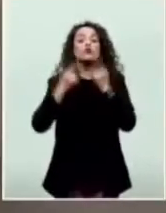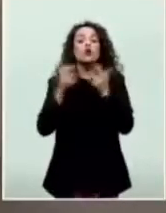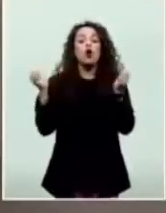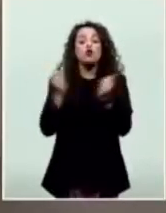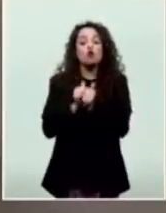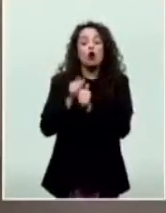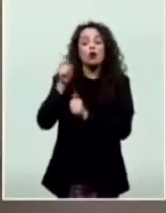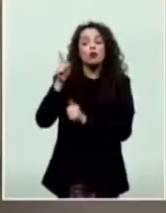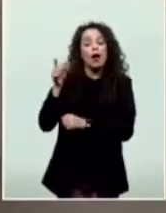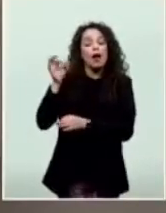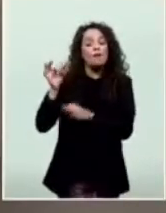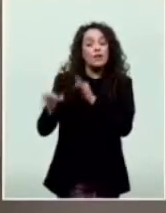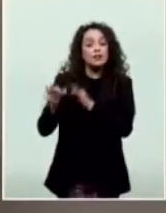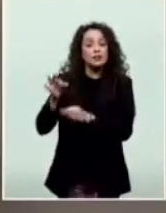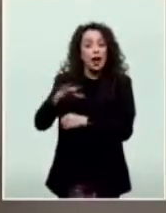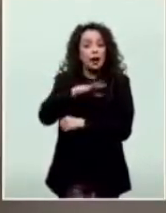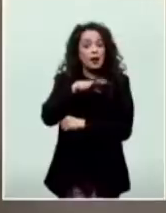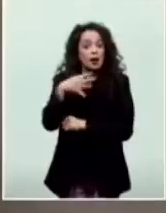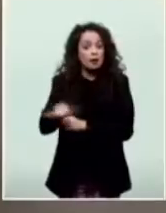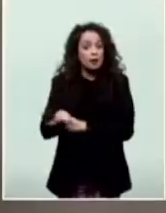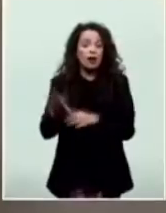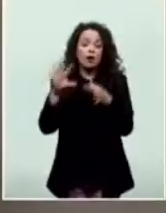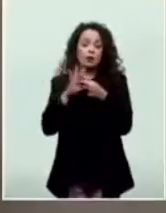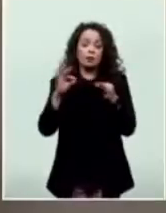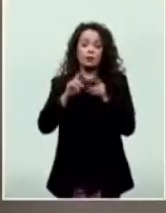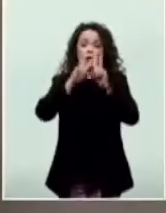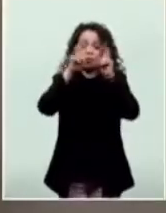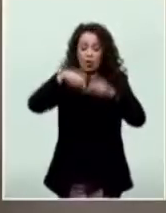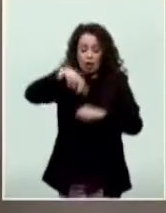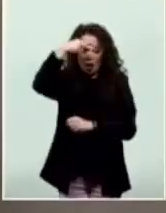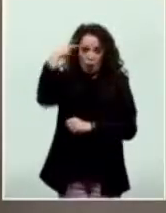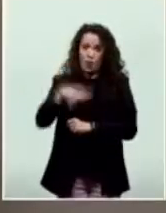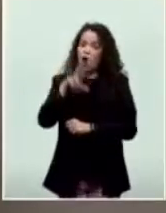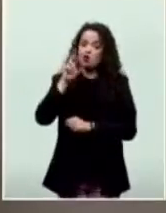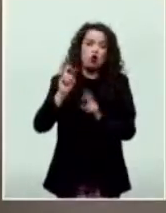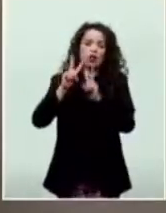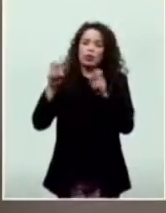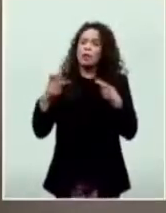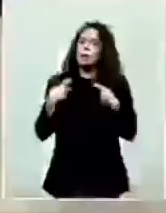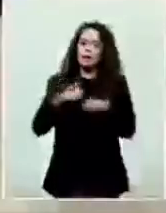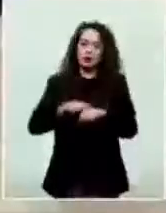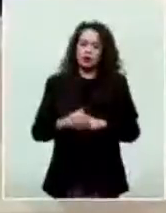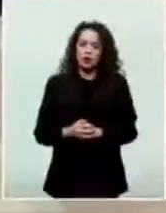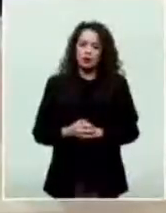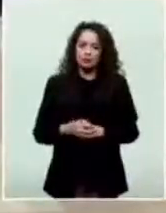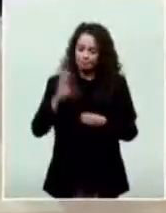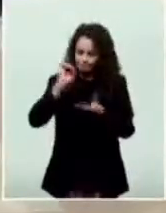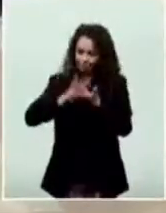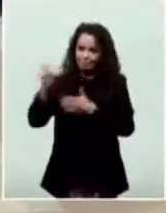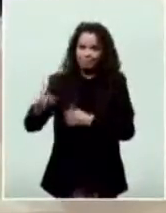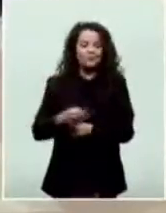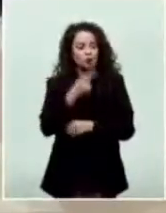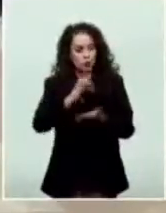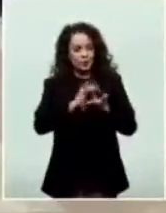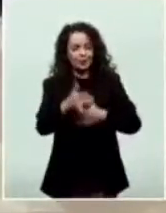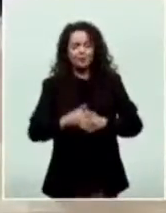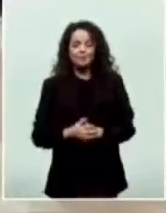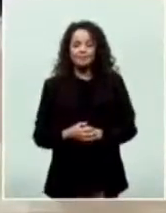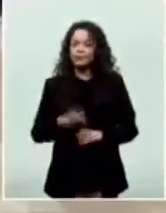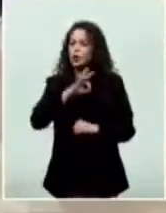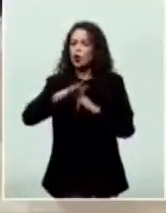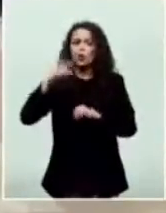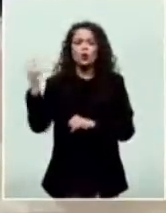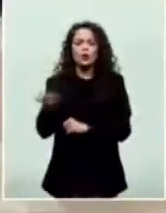general, tratamos asuntos del Estado mexicano, no asuntos personales. Gracias, señor. Gracias a usted. Última pregunta, Juan